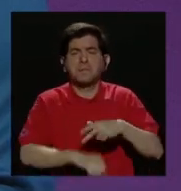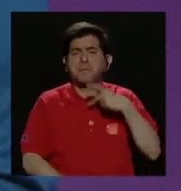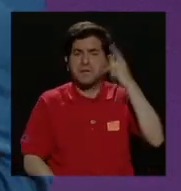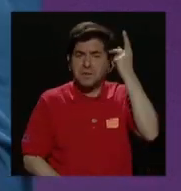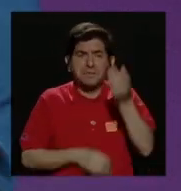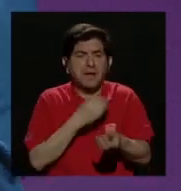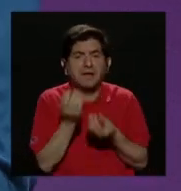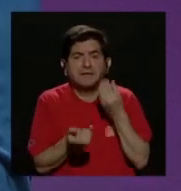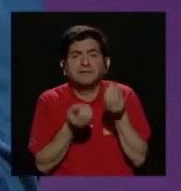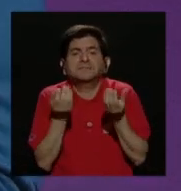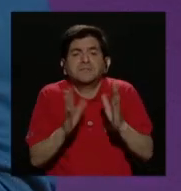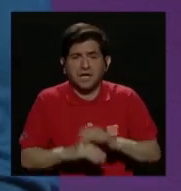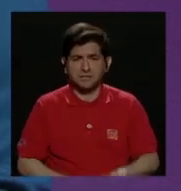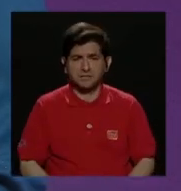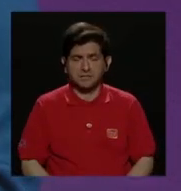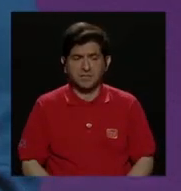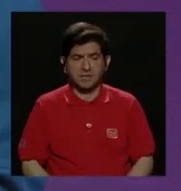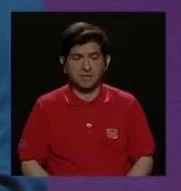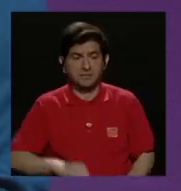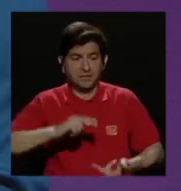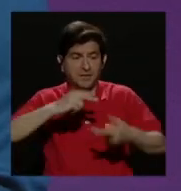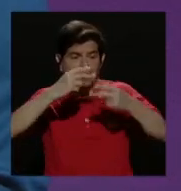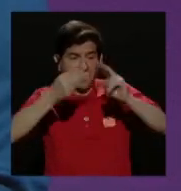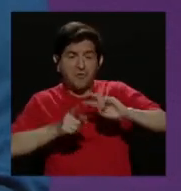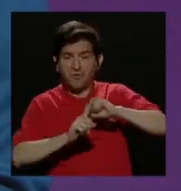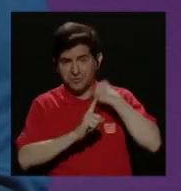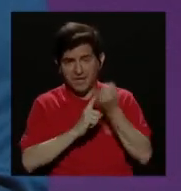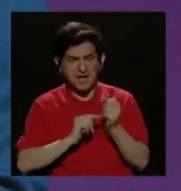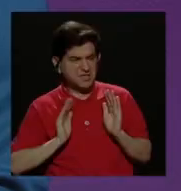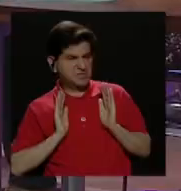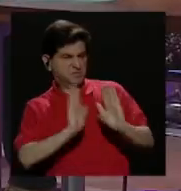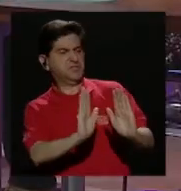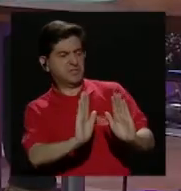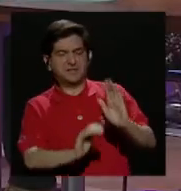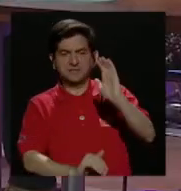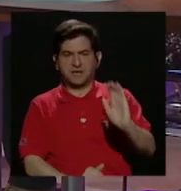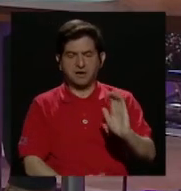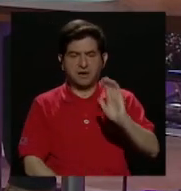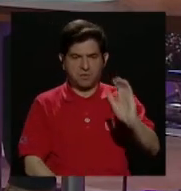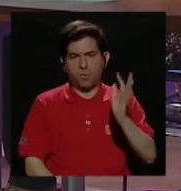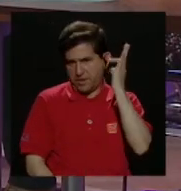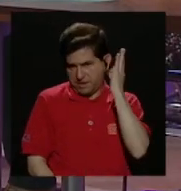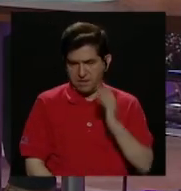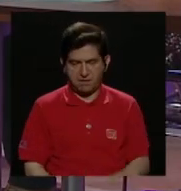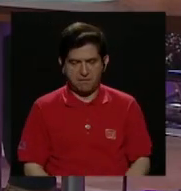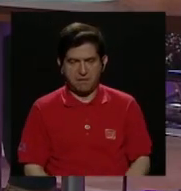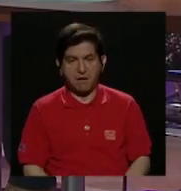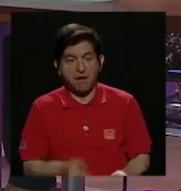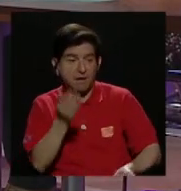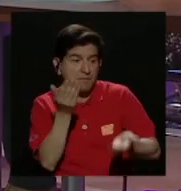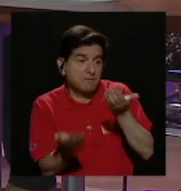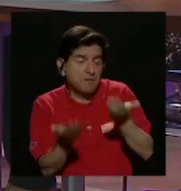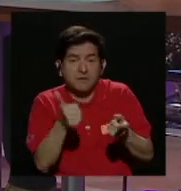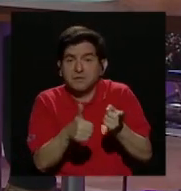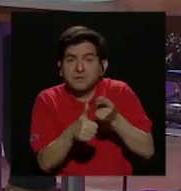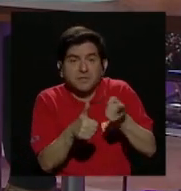hacen, digamos, en contraposición es rechazar a este niño o a esta niña. Y en primer lugar, lo que hacen, digamos, es